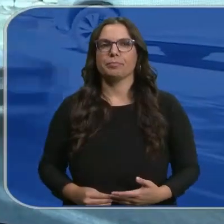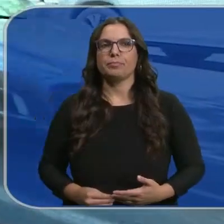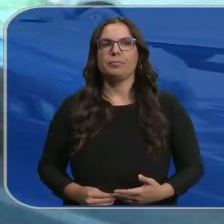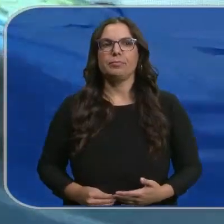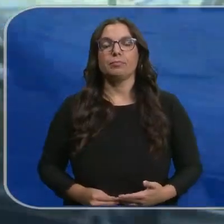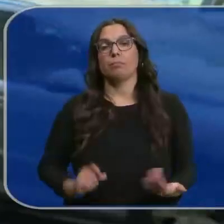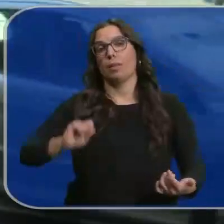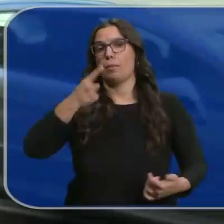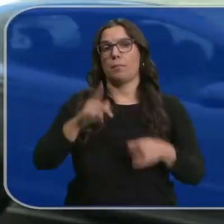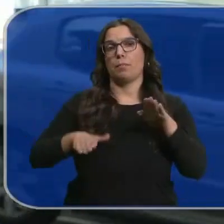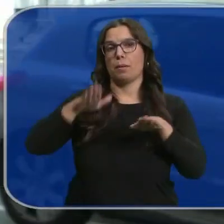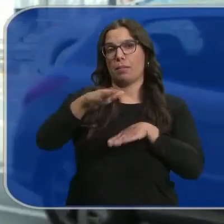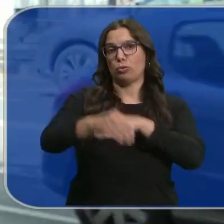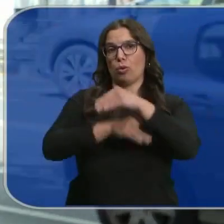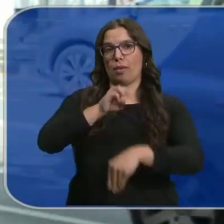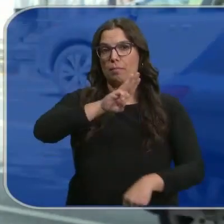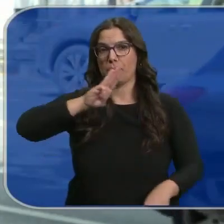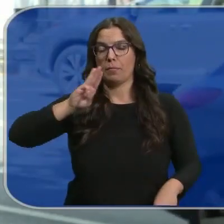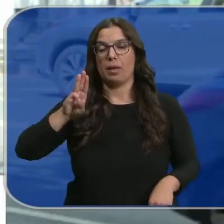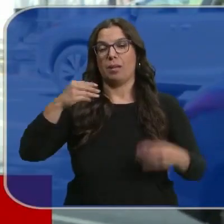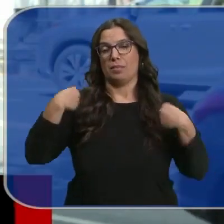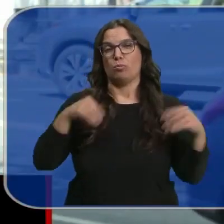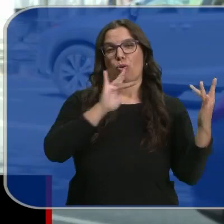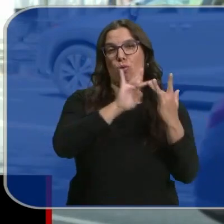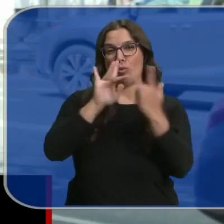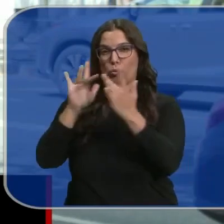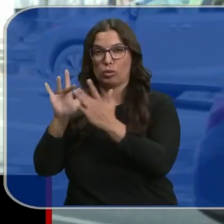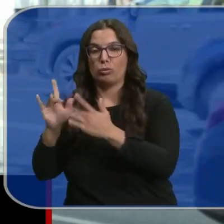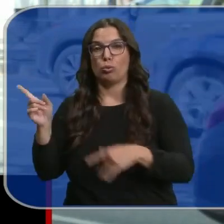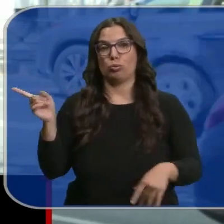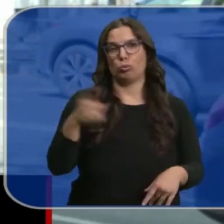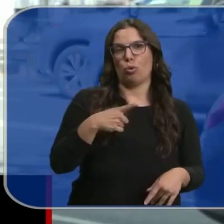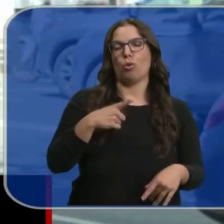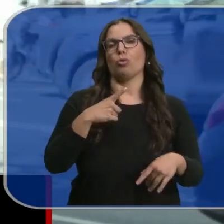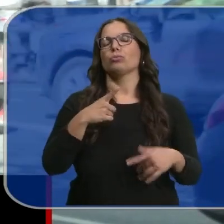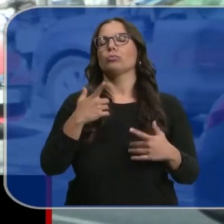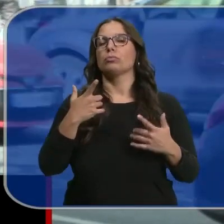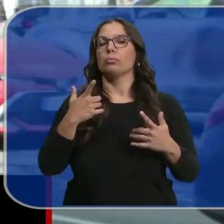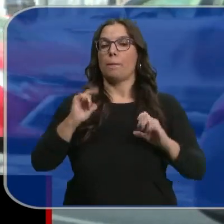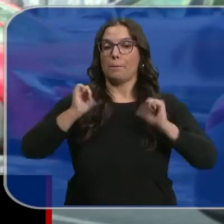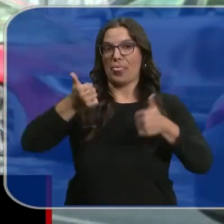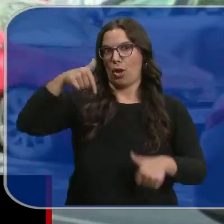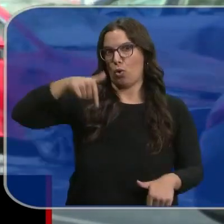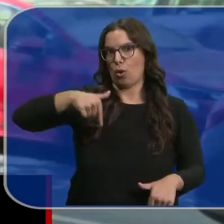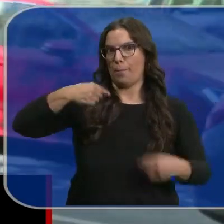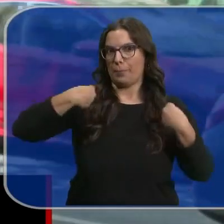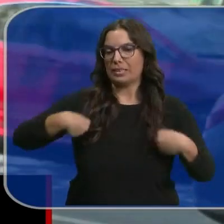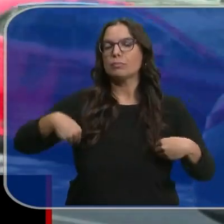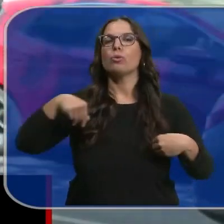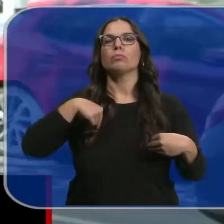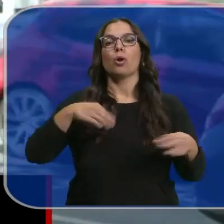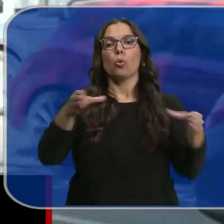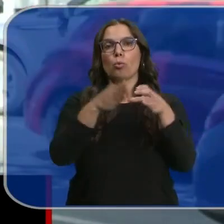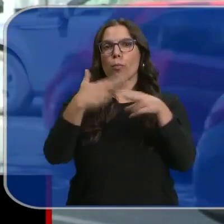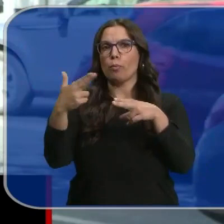Es el primer paso que va a dar el Partido Popular dentro de esa ronda de contactos institucionales que comienza hoy mismo, en la que hablarán